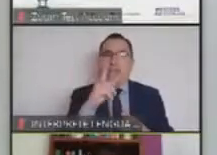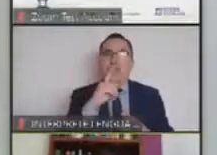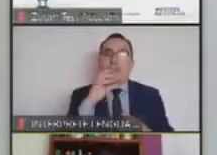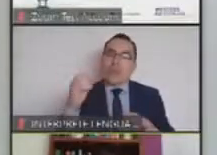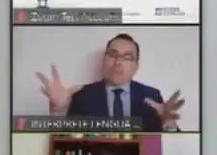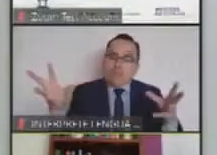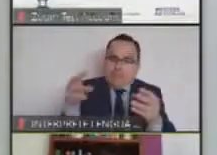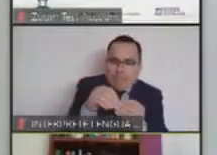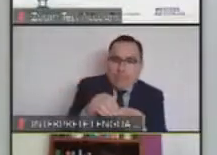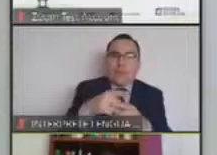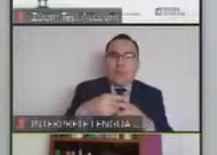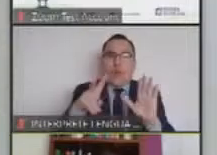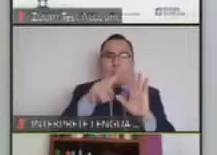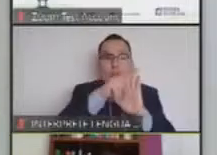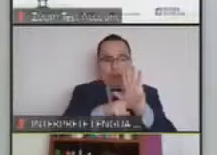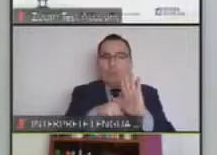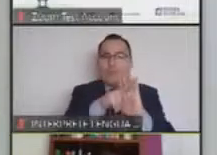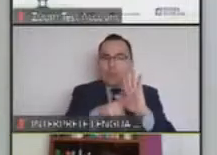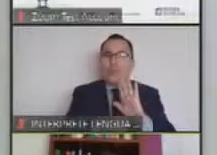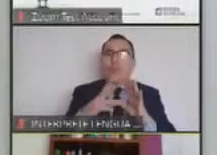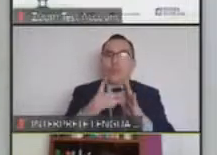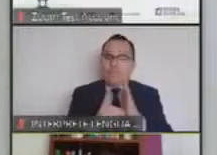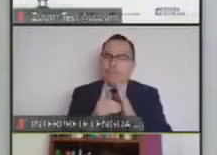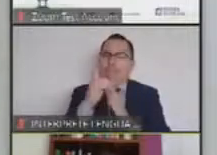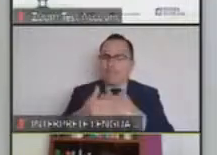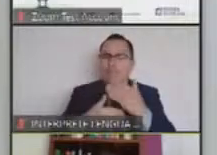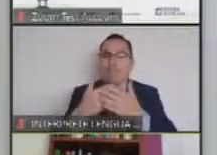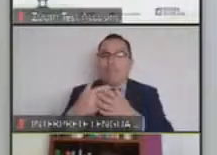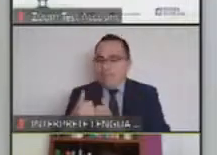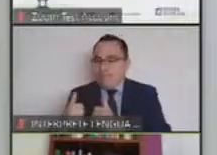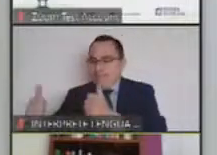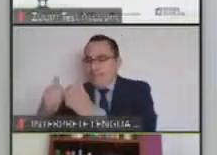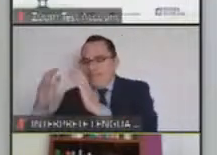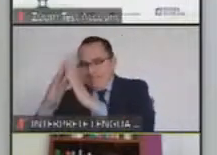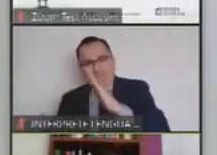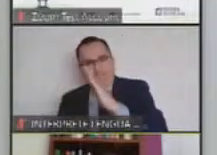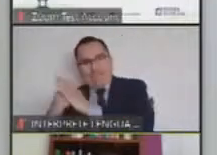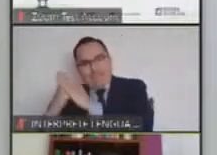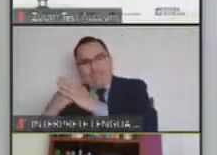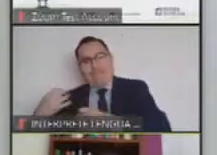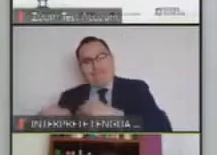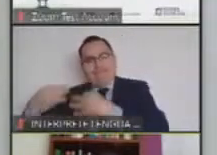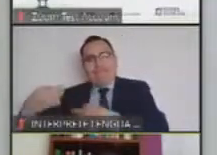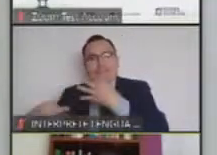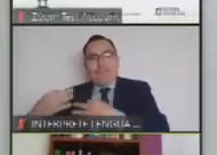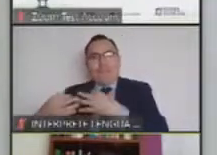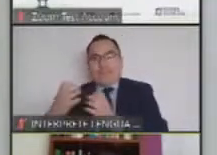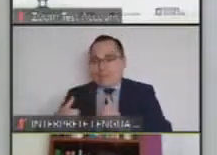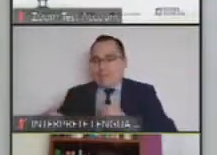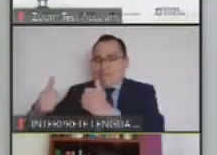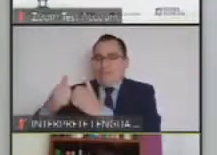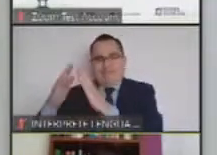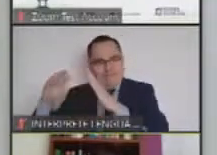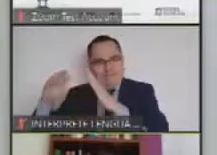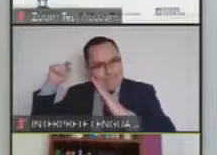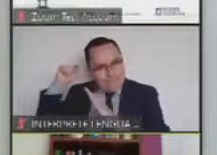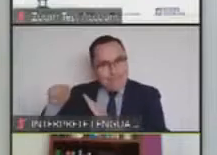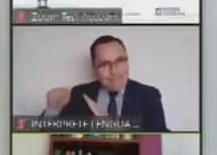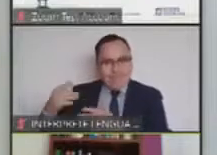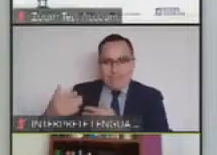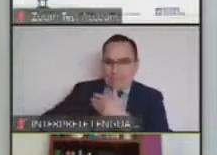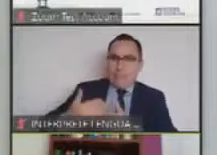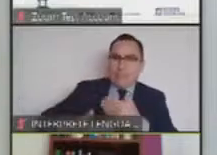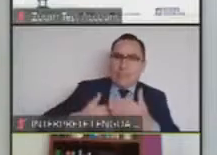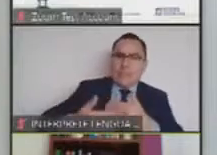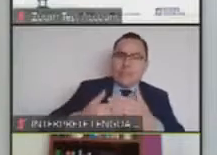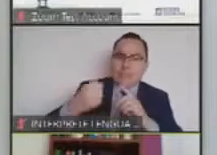principales normas y acciones desarrolladas por el Poder Judicial, principalmente desde la Corte Suprema, para fortalecer los